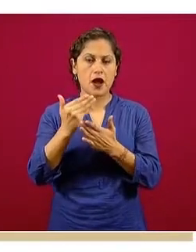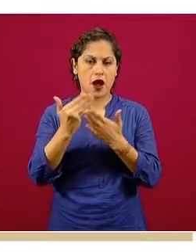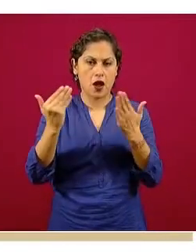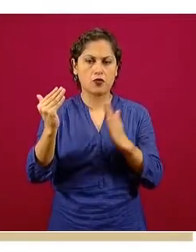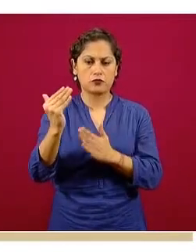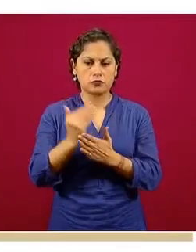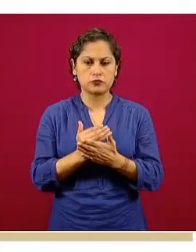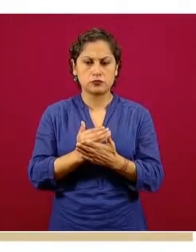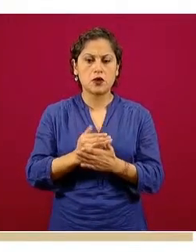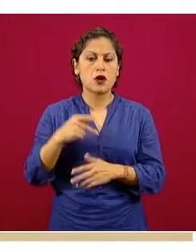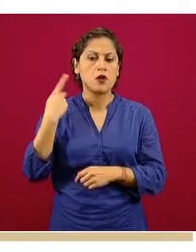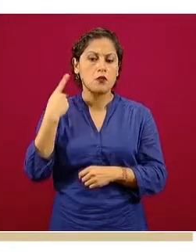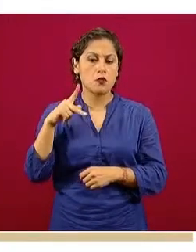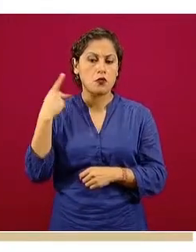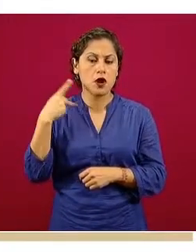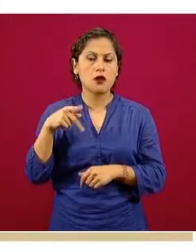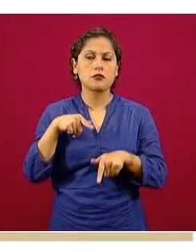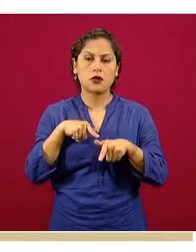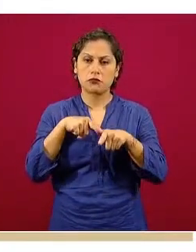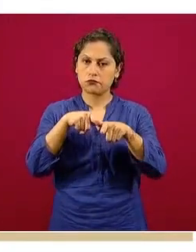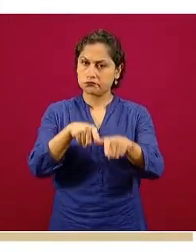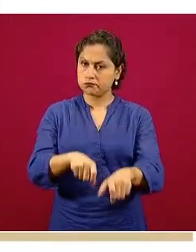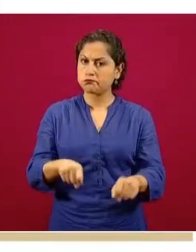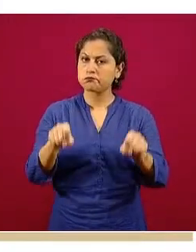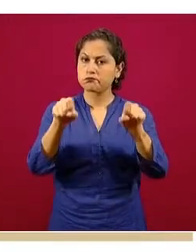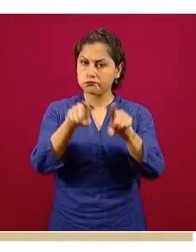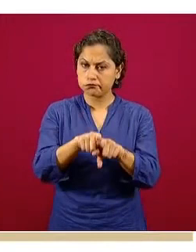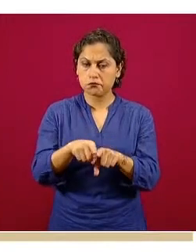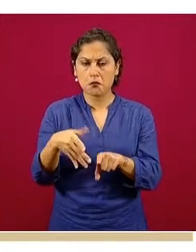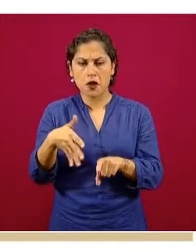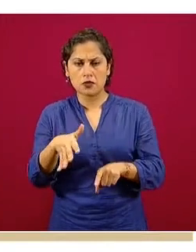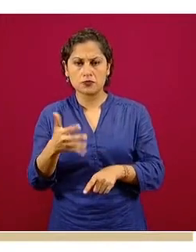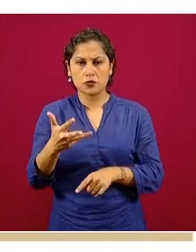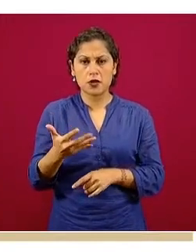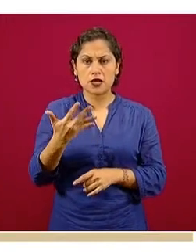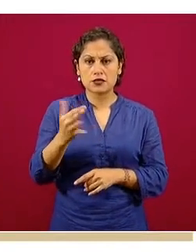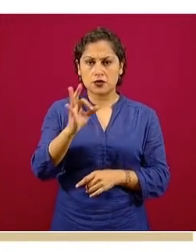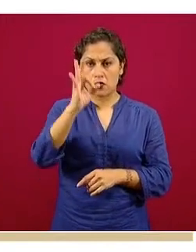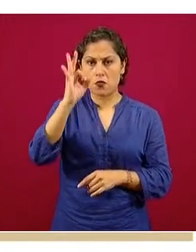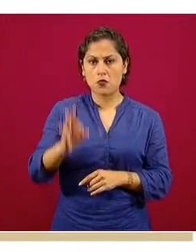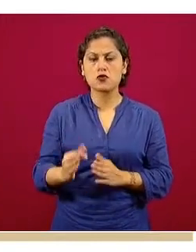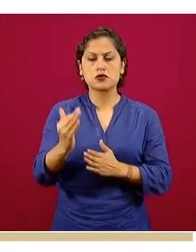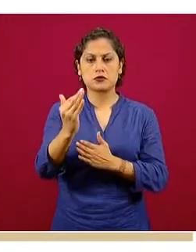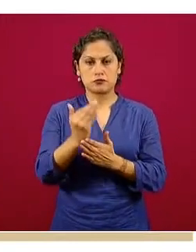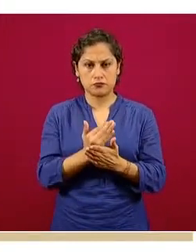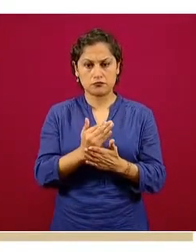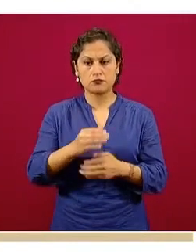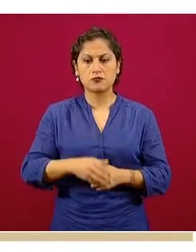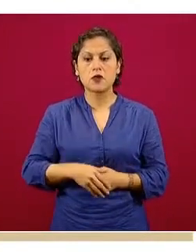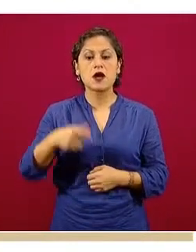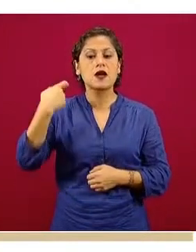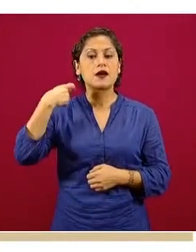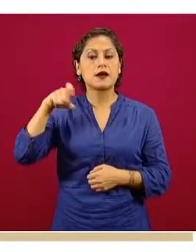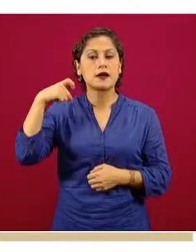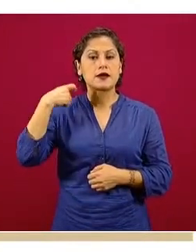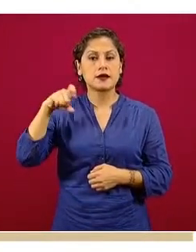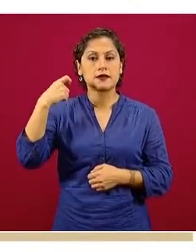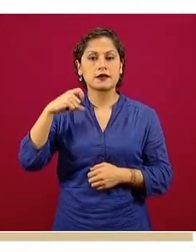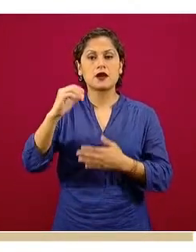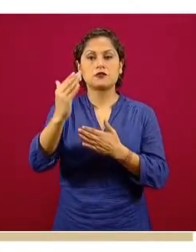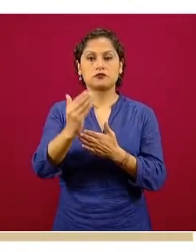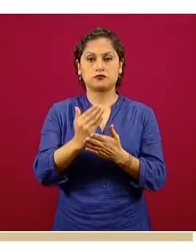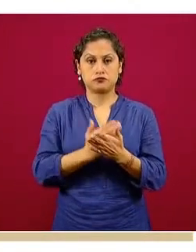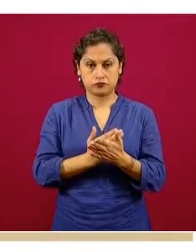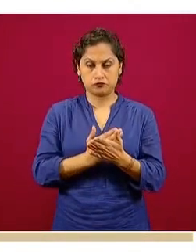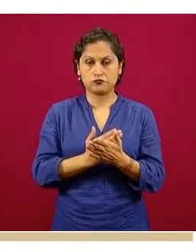puebla con estabilidad también alrededor del 55% de disminución querétaro con una disminución